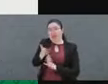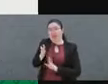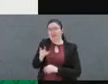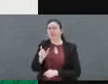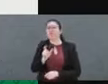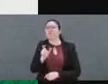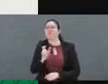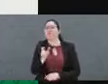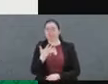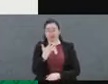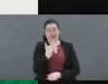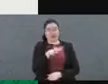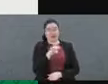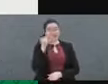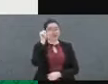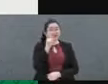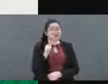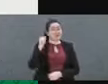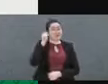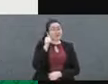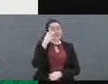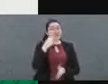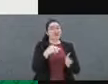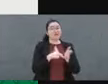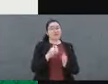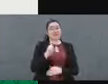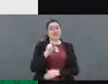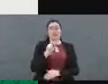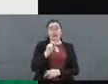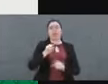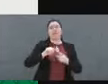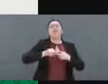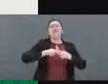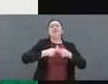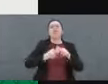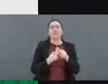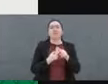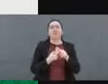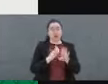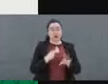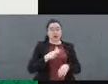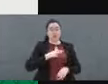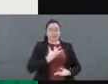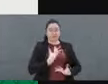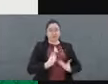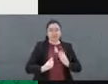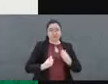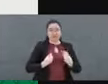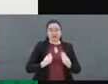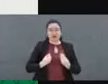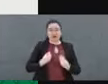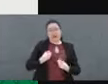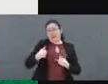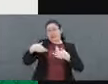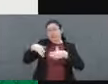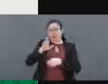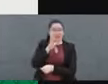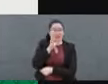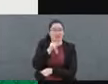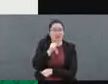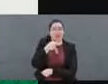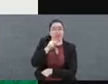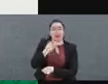Fue el 10 de abril del 2020, en plena pandemia. Doctora, es una de las obras que se